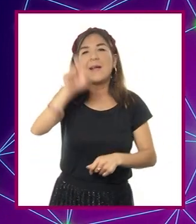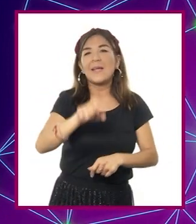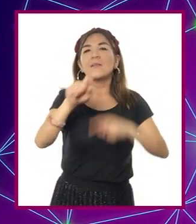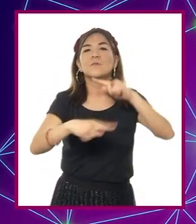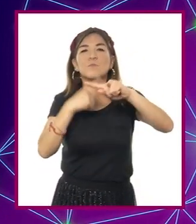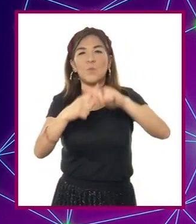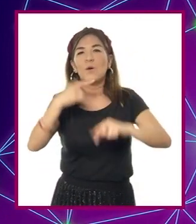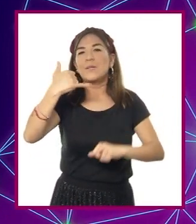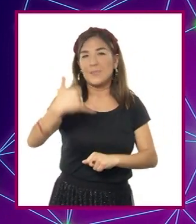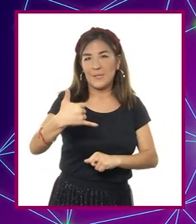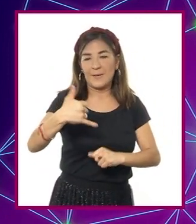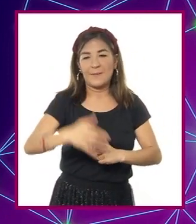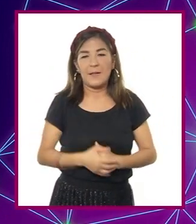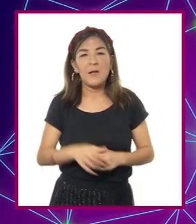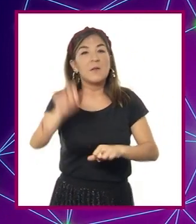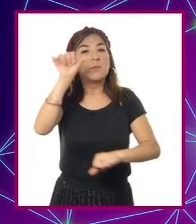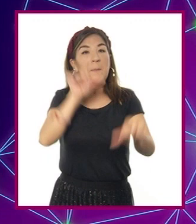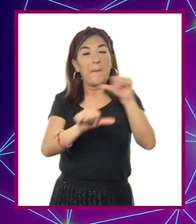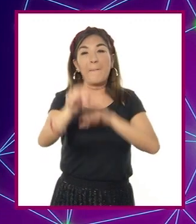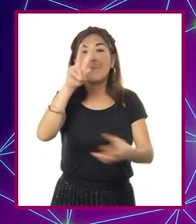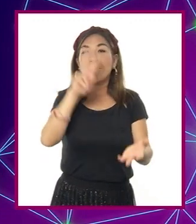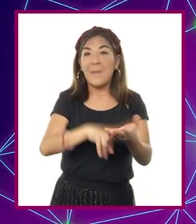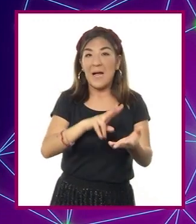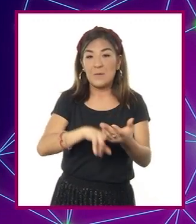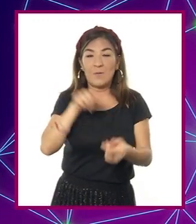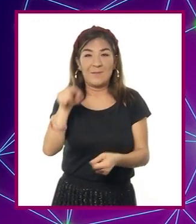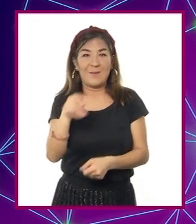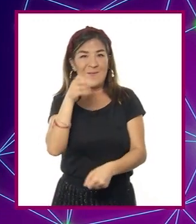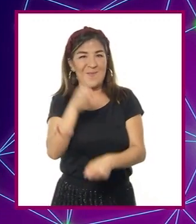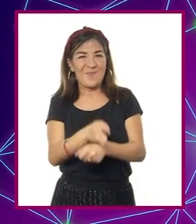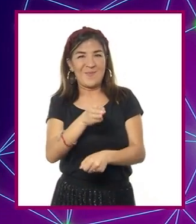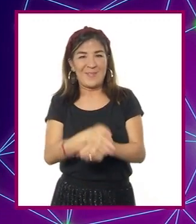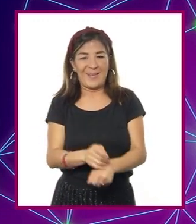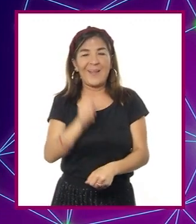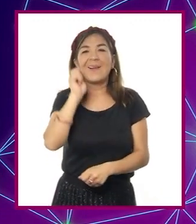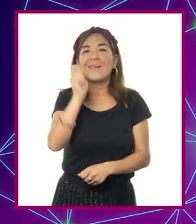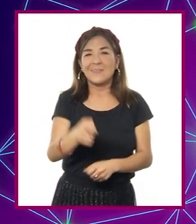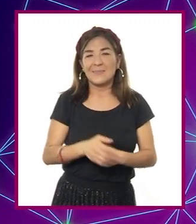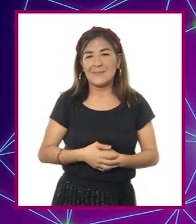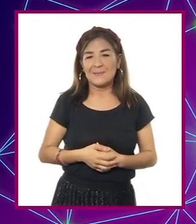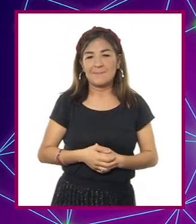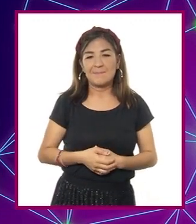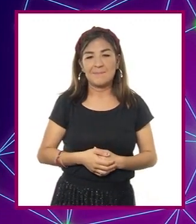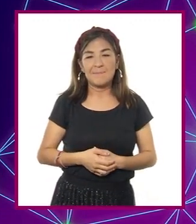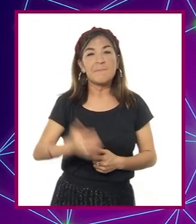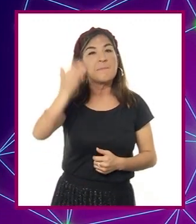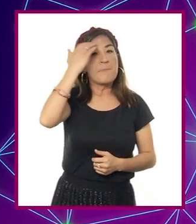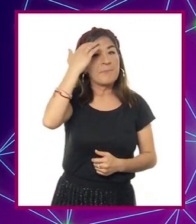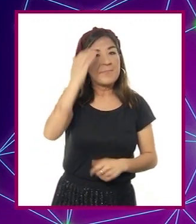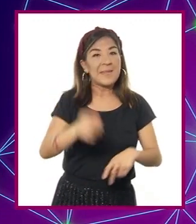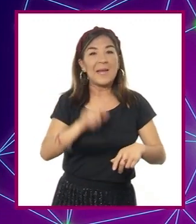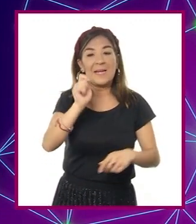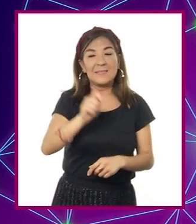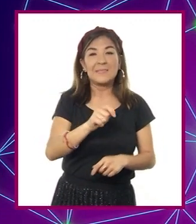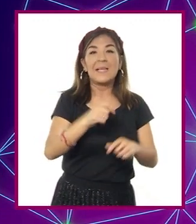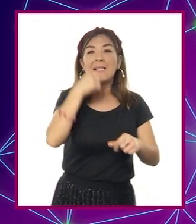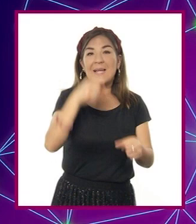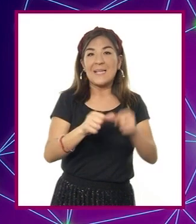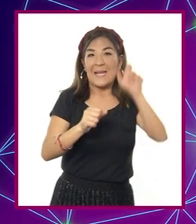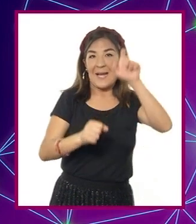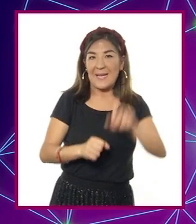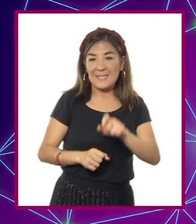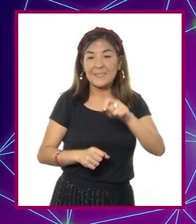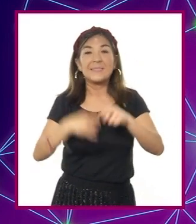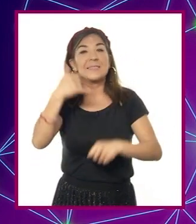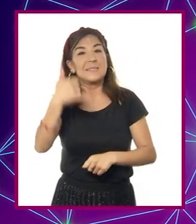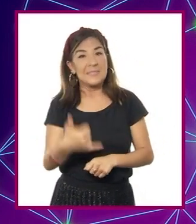Y. Al sustituir los valores correspondientes que se conocen de X y de Y, se